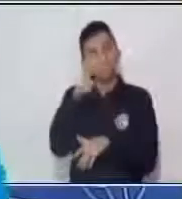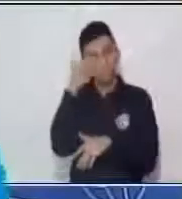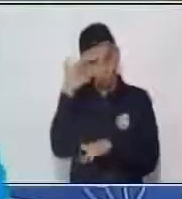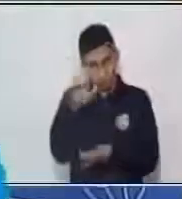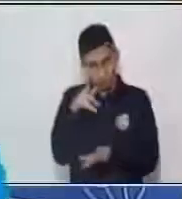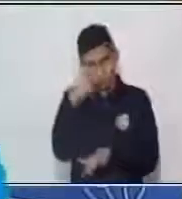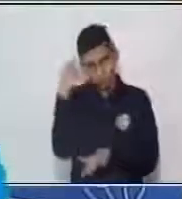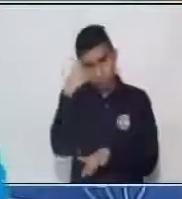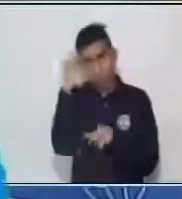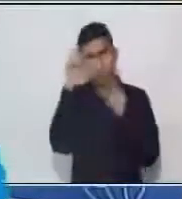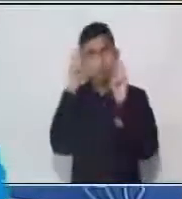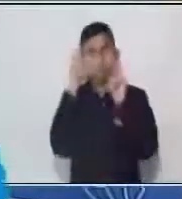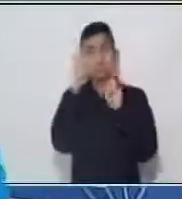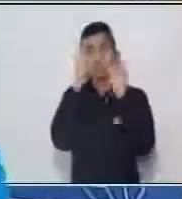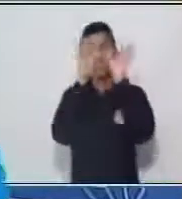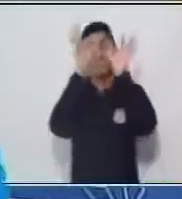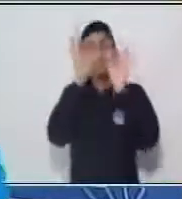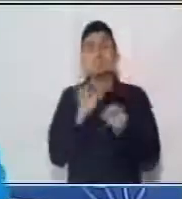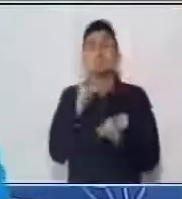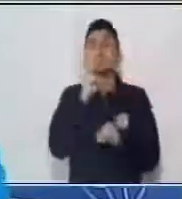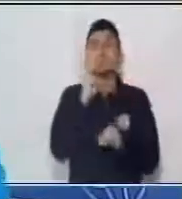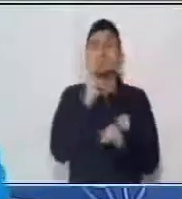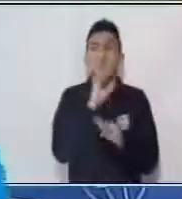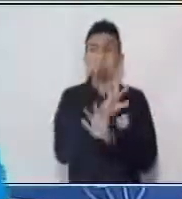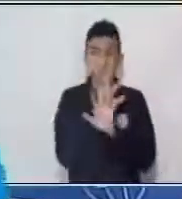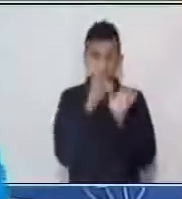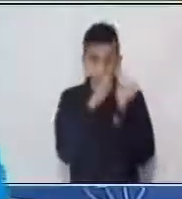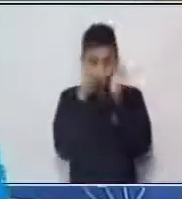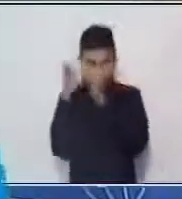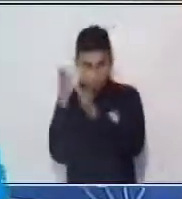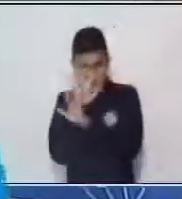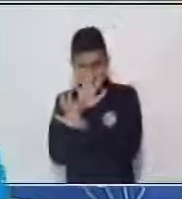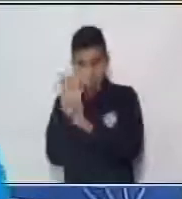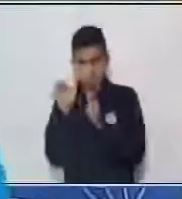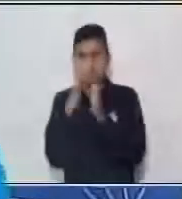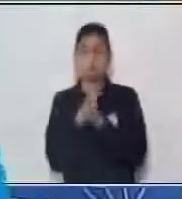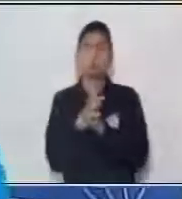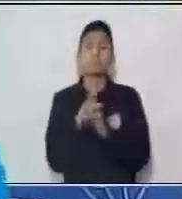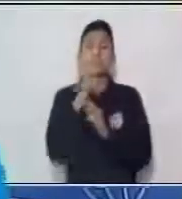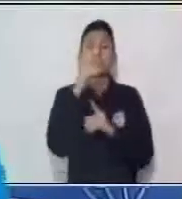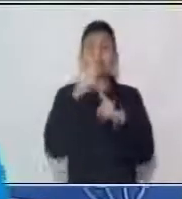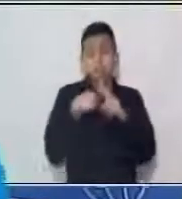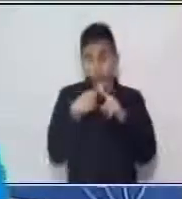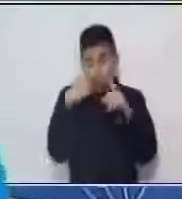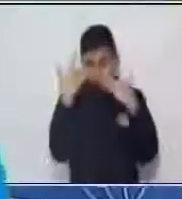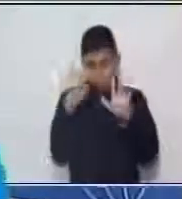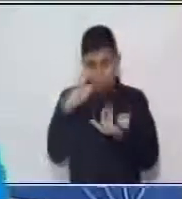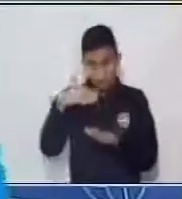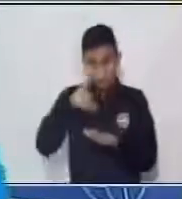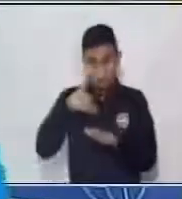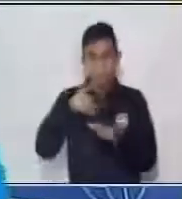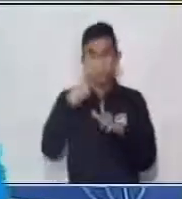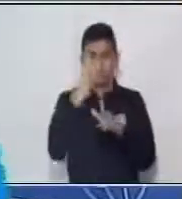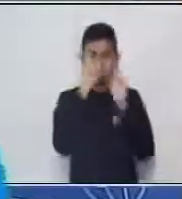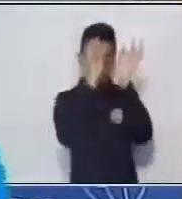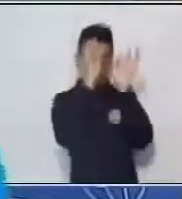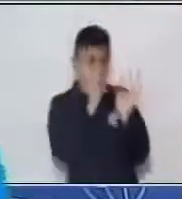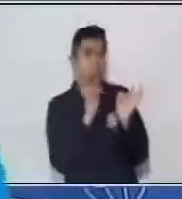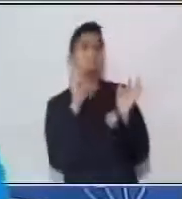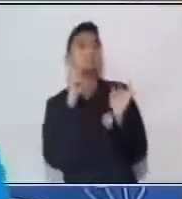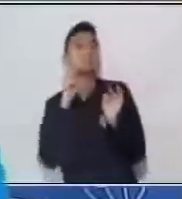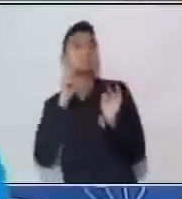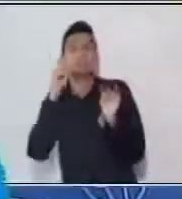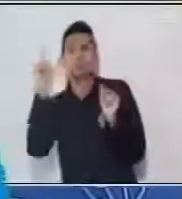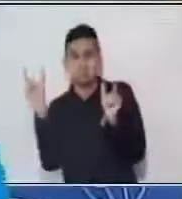manejando solo una forma verbal. Y cuando ya está formada por una forma del verbo haber, entonces